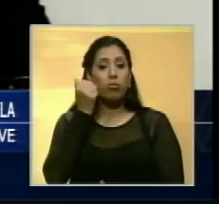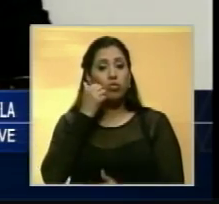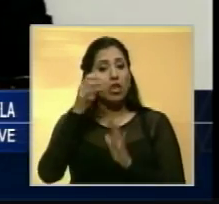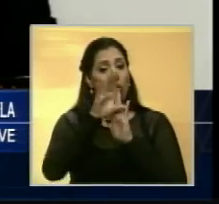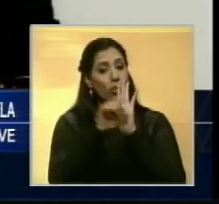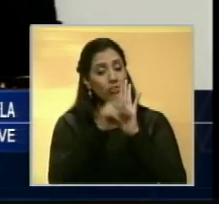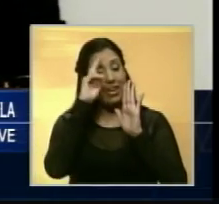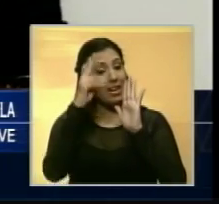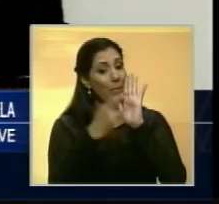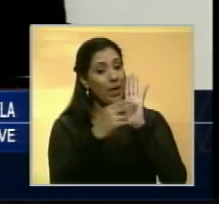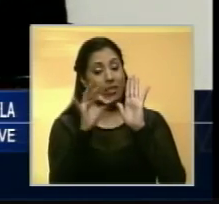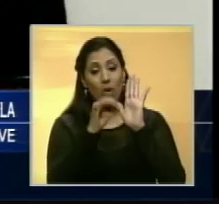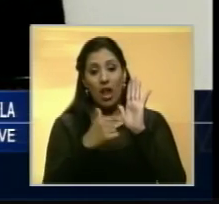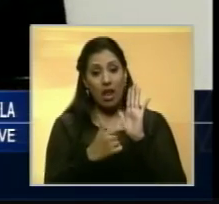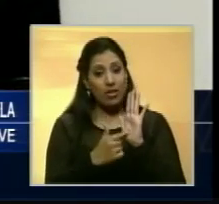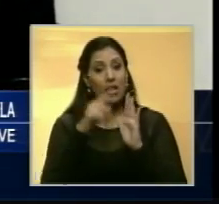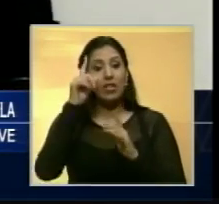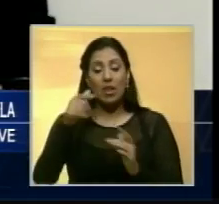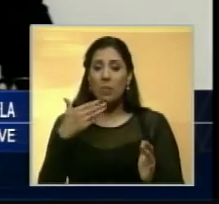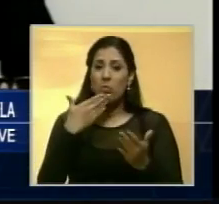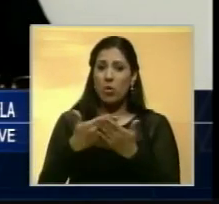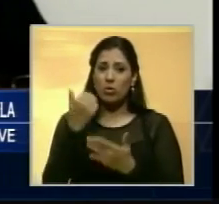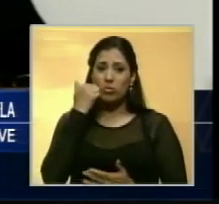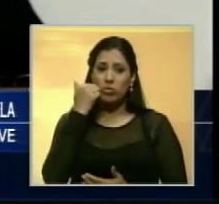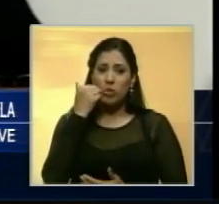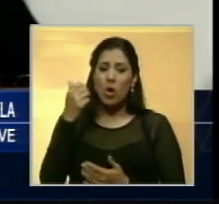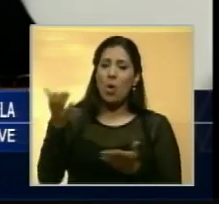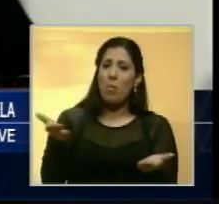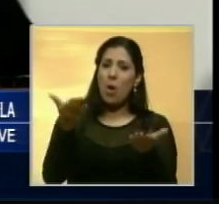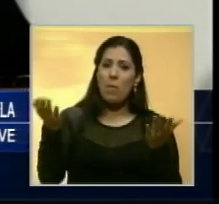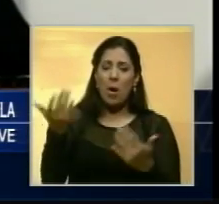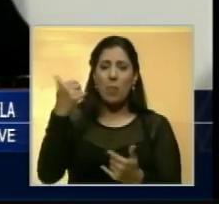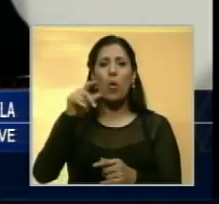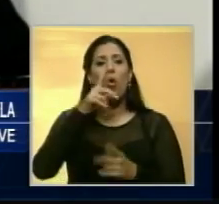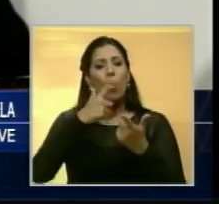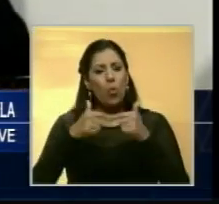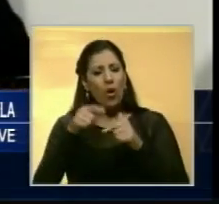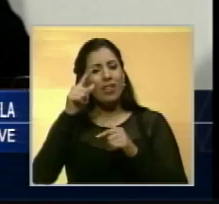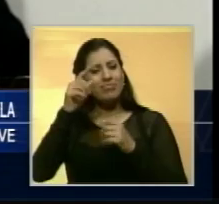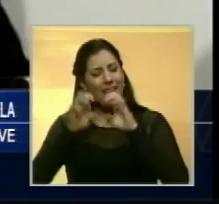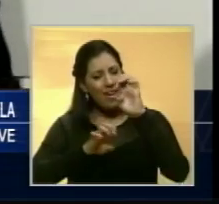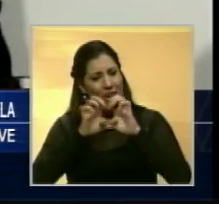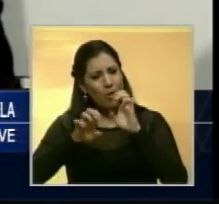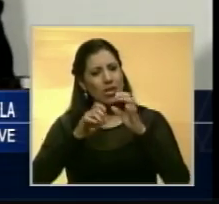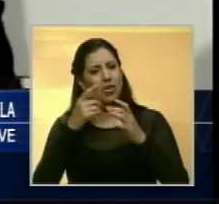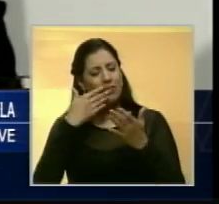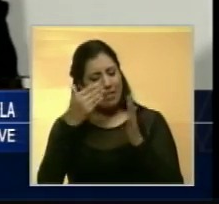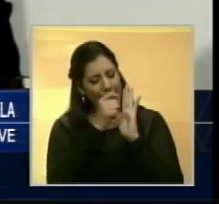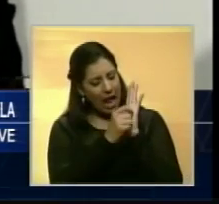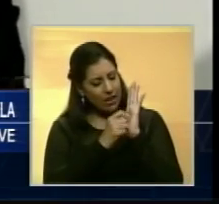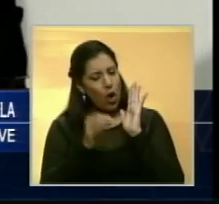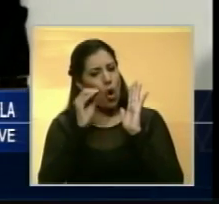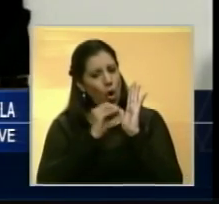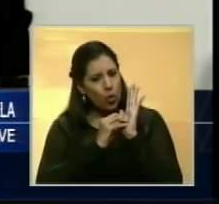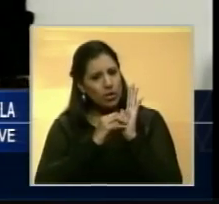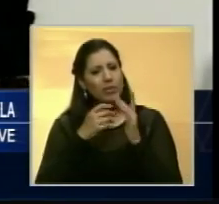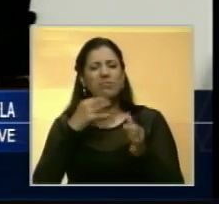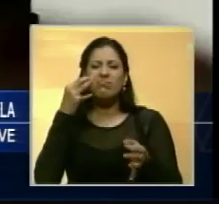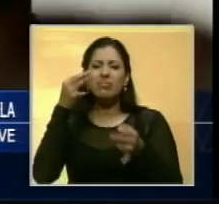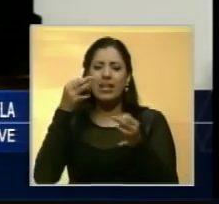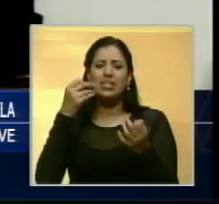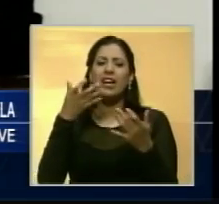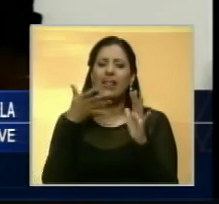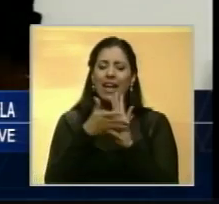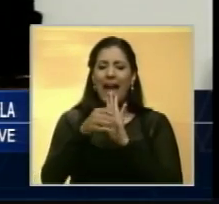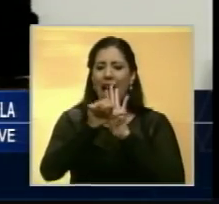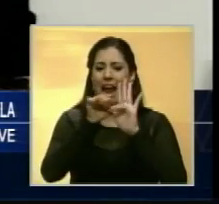constitucional y proponiendo al conjunto de Estados miembros recorrer las etapas que marca la carta. Las ideas las expresó en